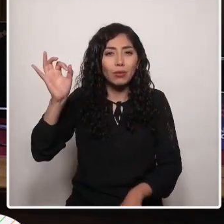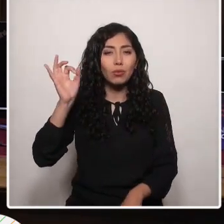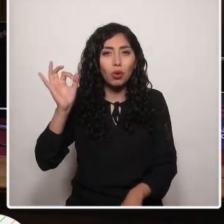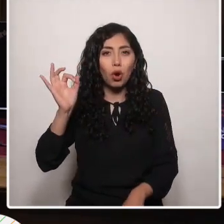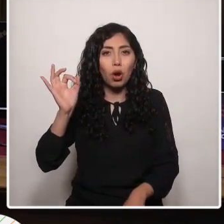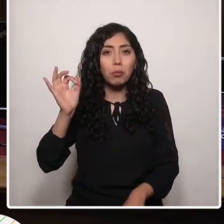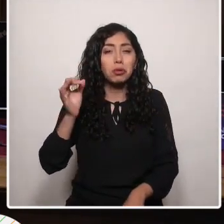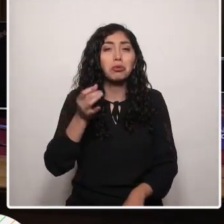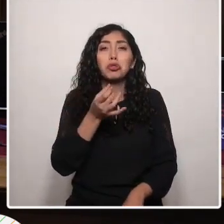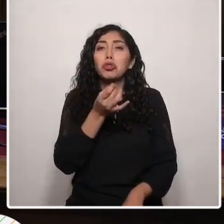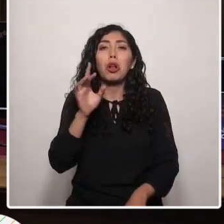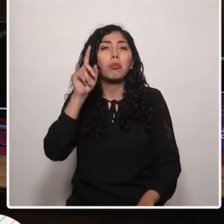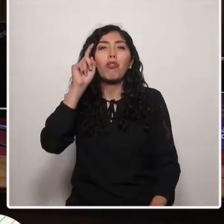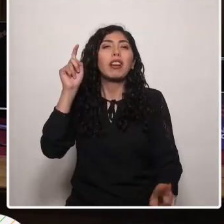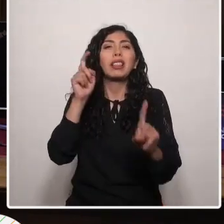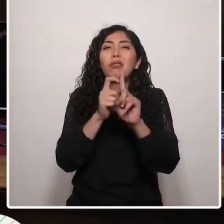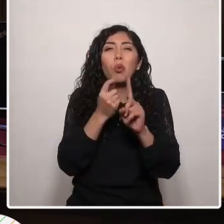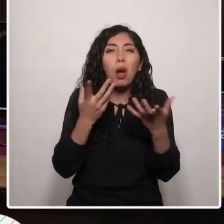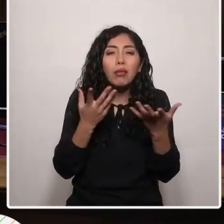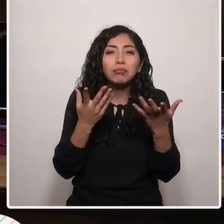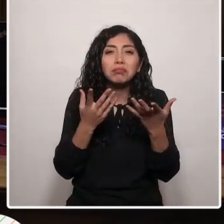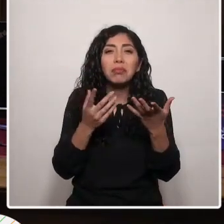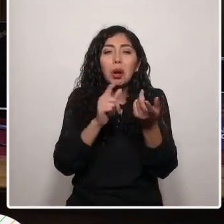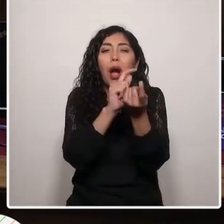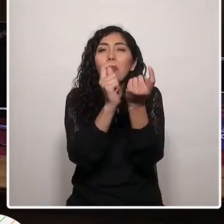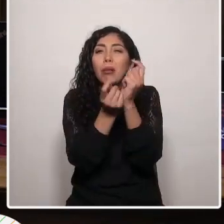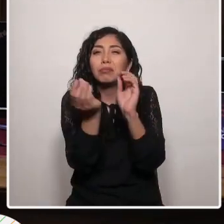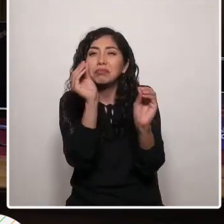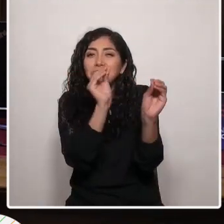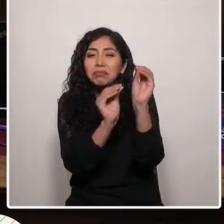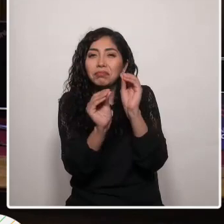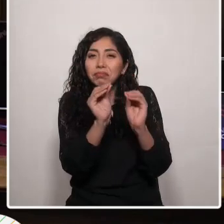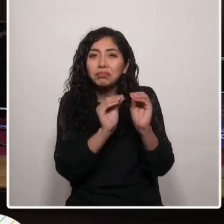solo propósito de corregir una